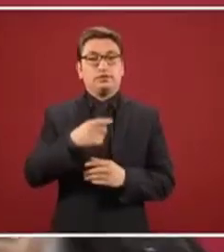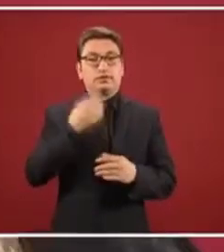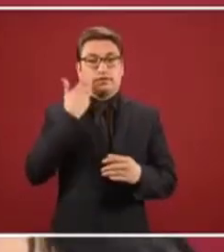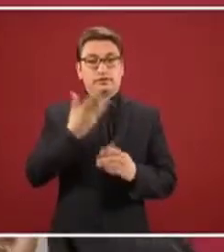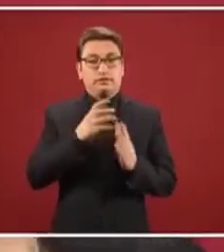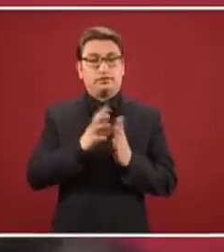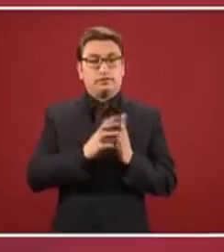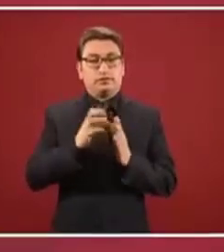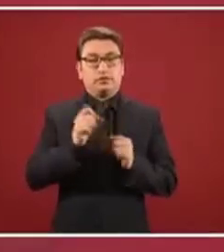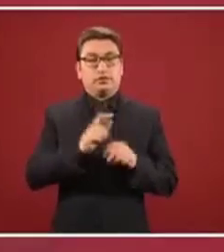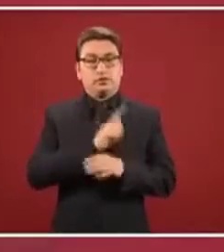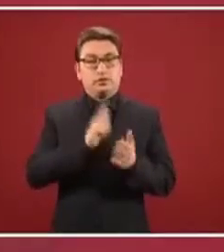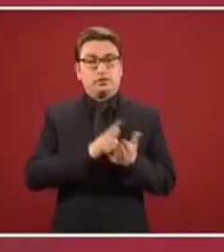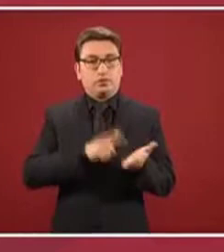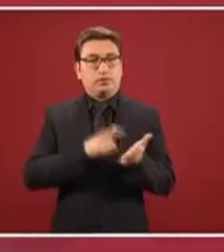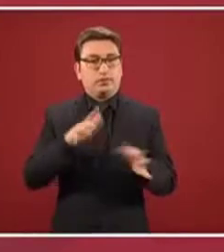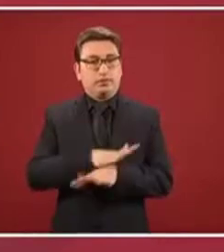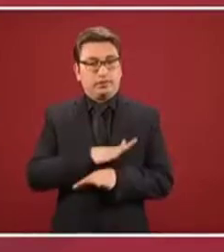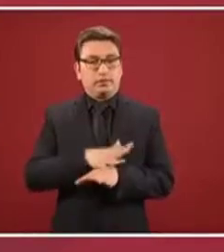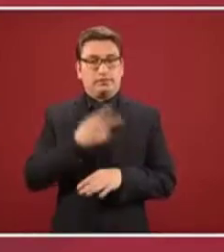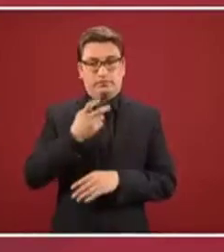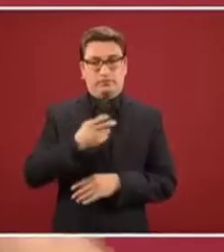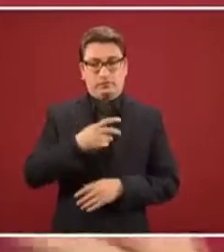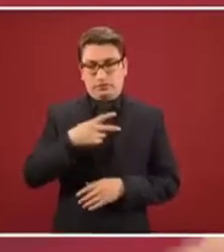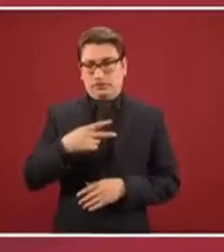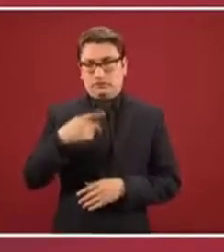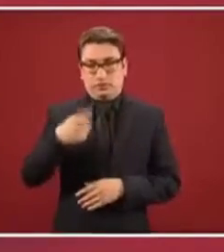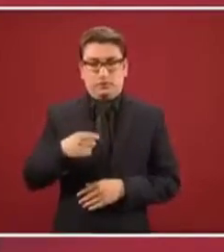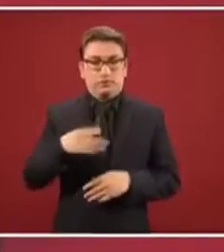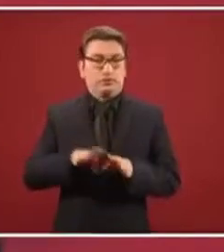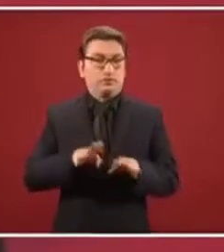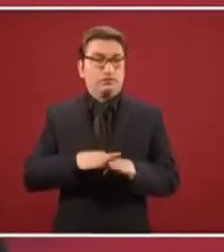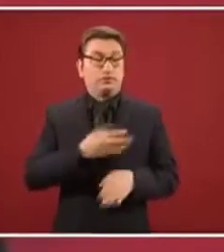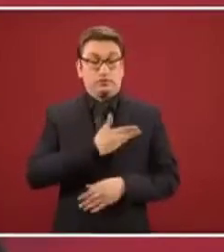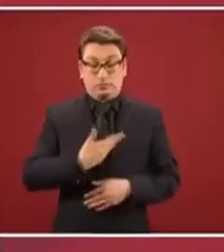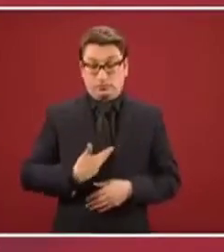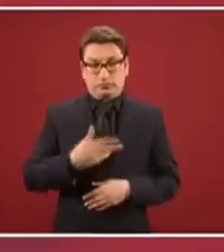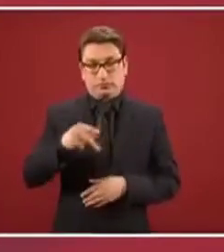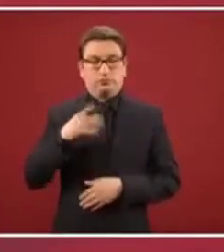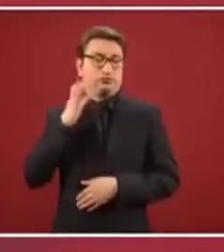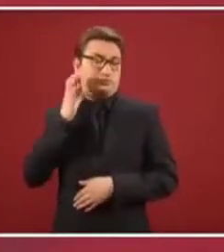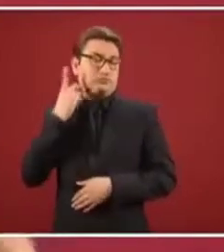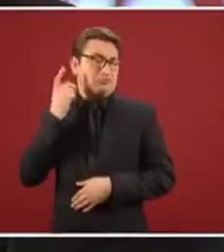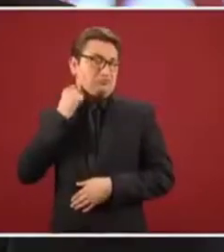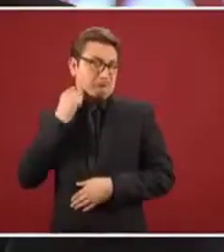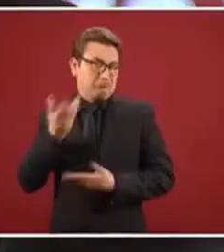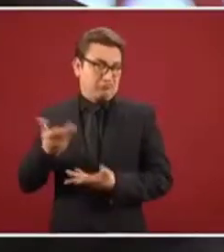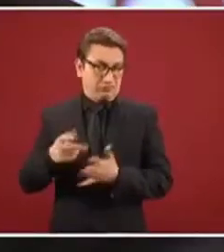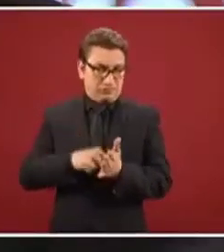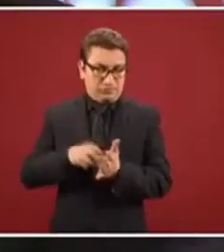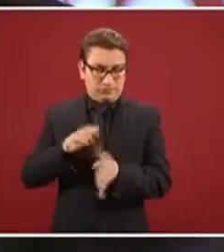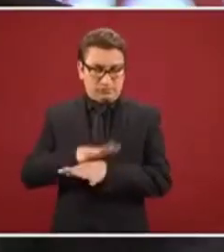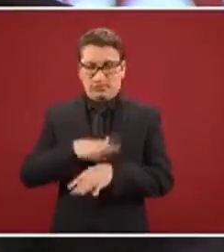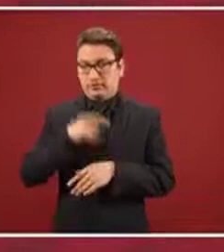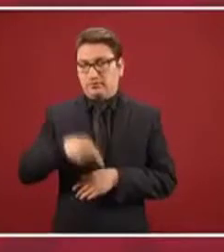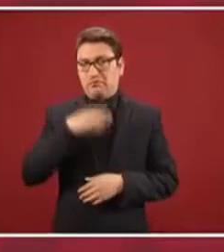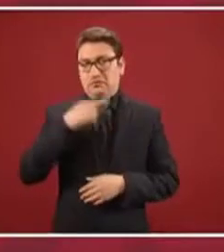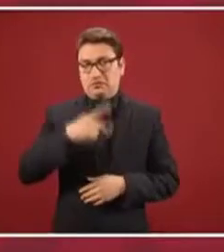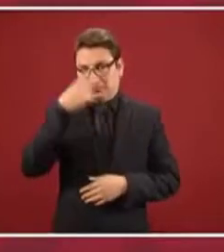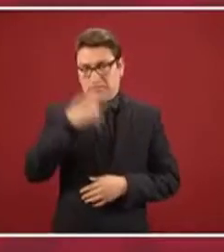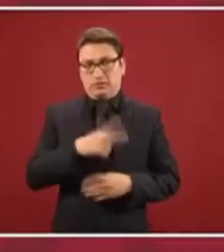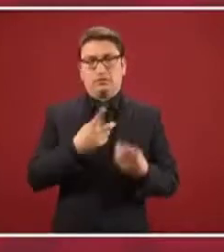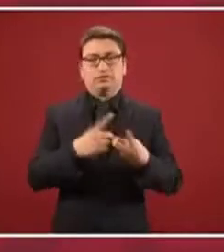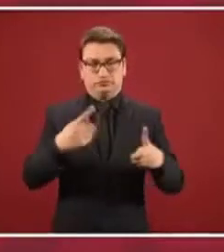cambiar radicalmente la ley vigente, pero eso no le corresponde al Ejecutivo, sería el Legislativo. Entonces, la política mexicana es desarrollo, es un